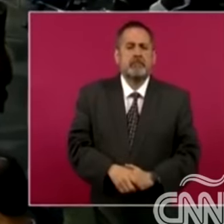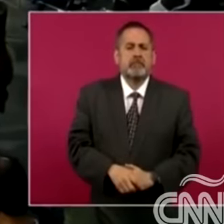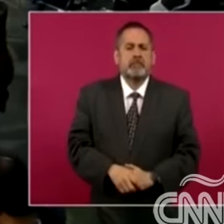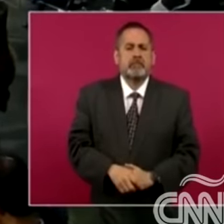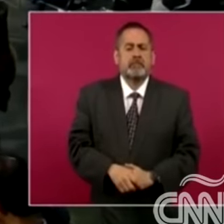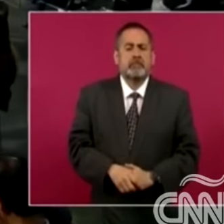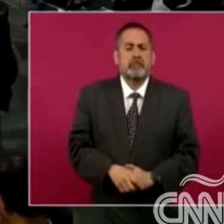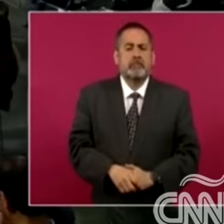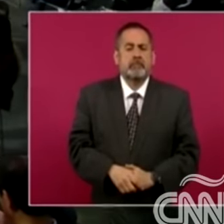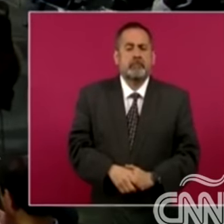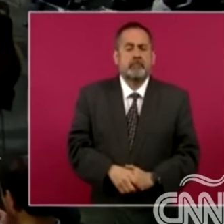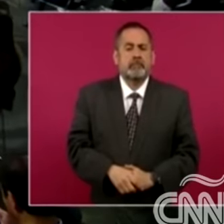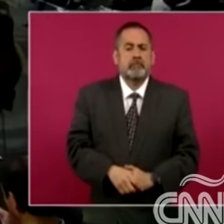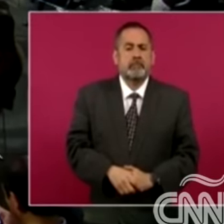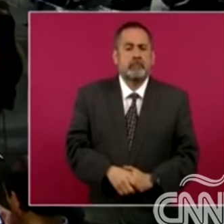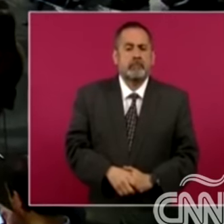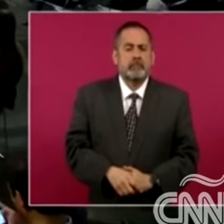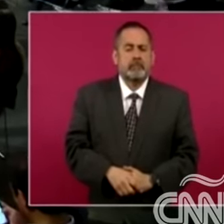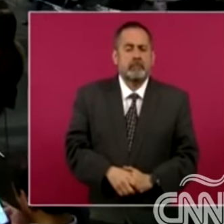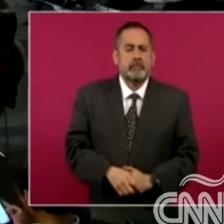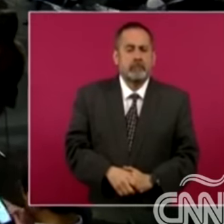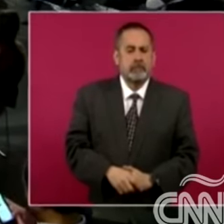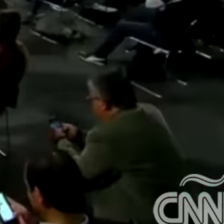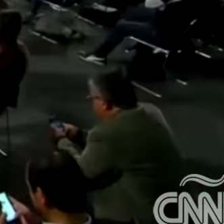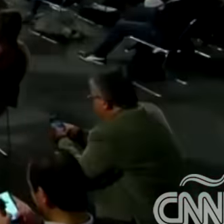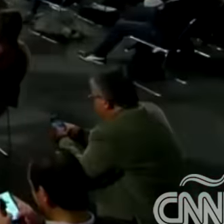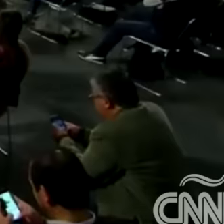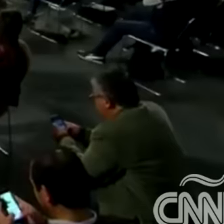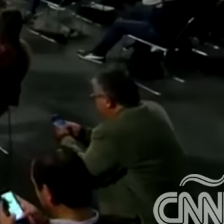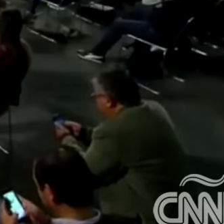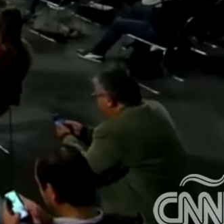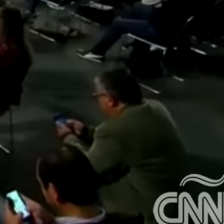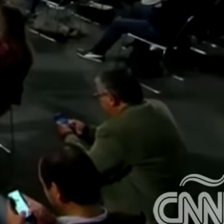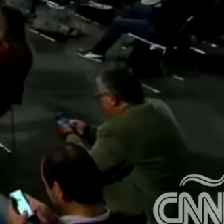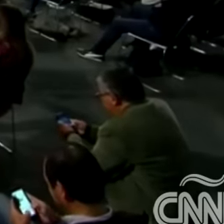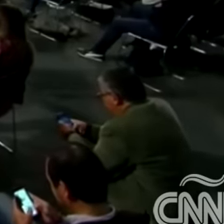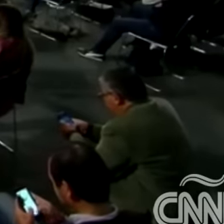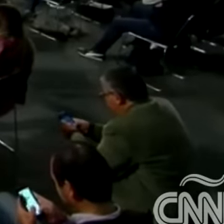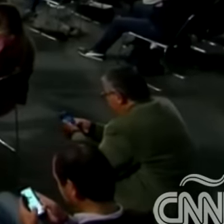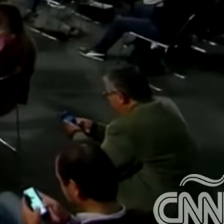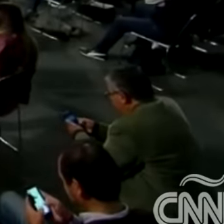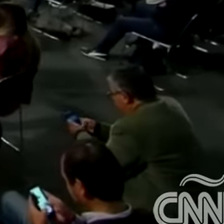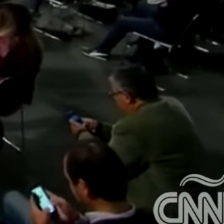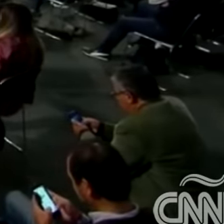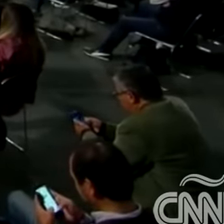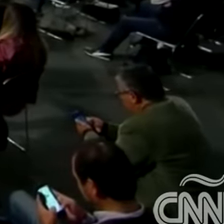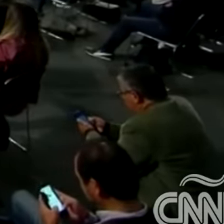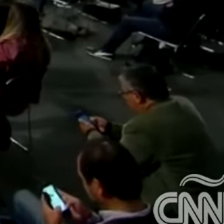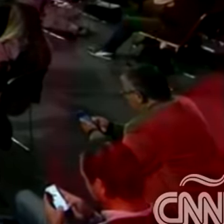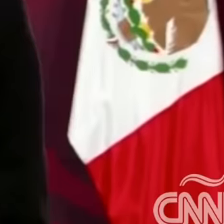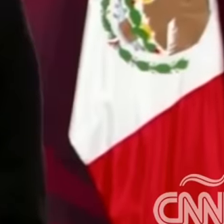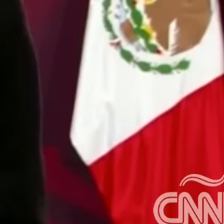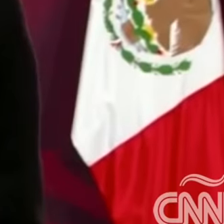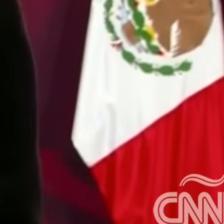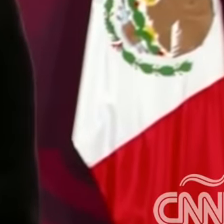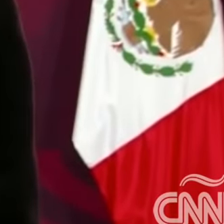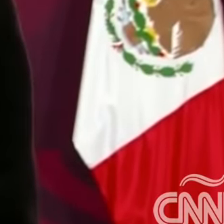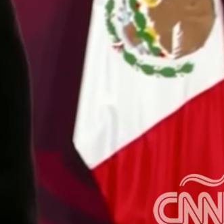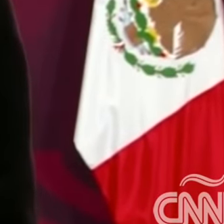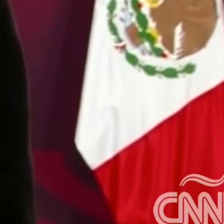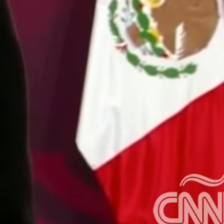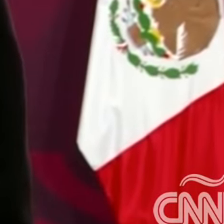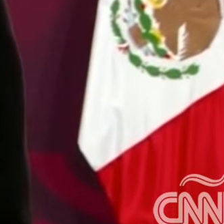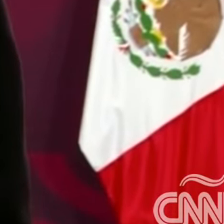Va a informar seguramente la secretaria